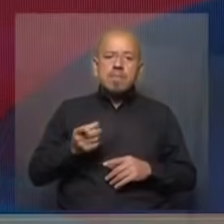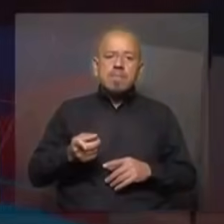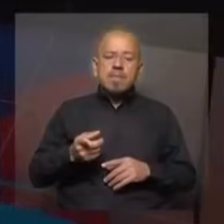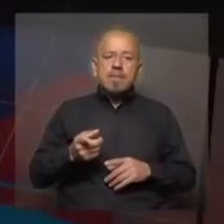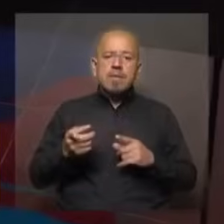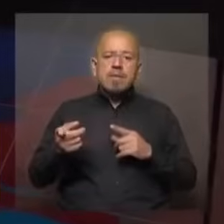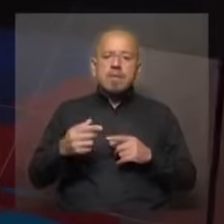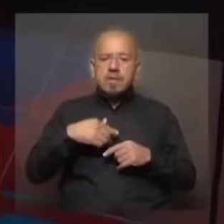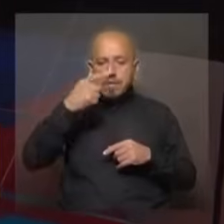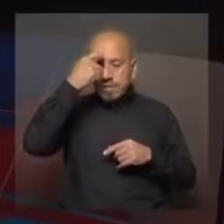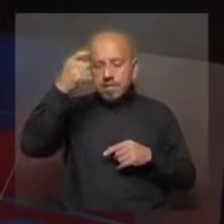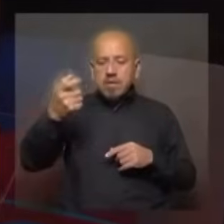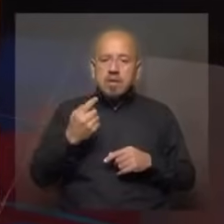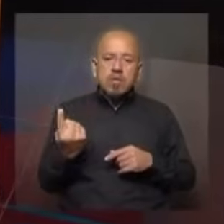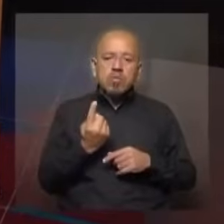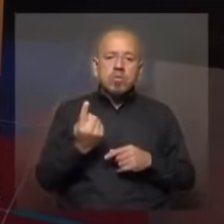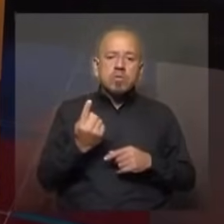dirección técnica, autónoma,